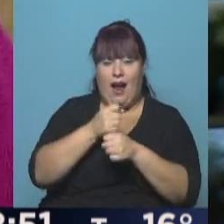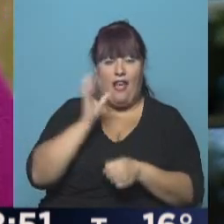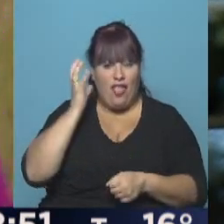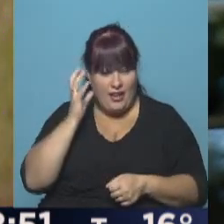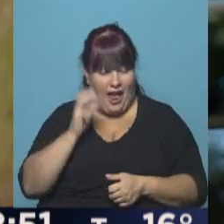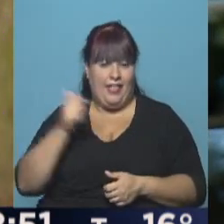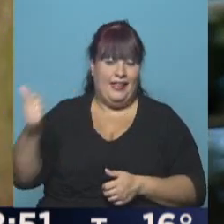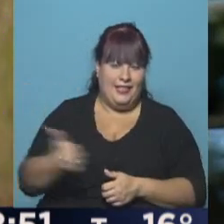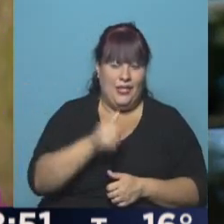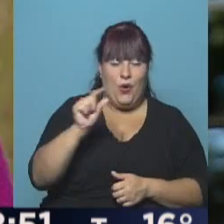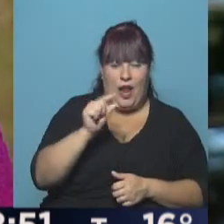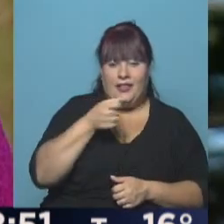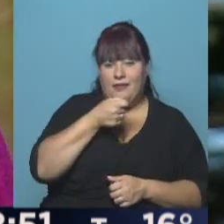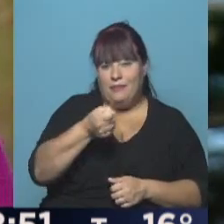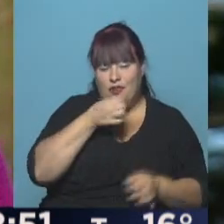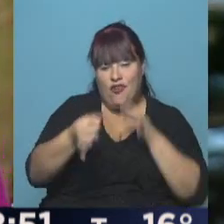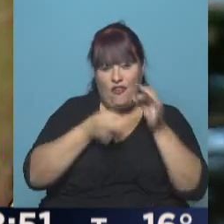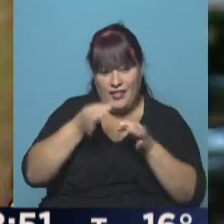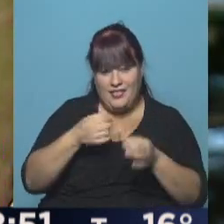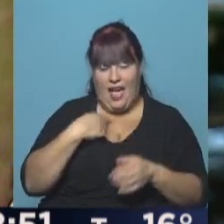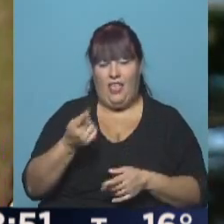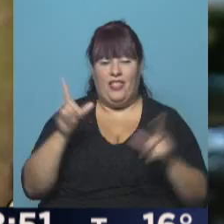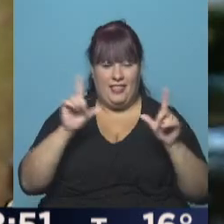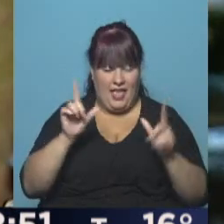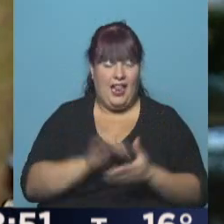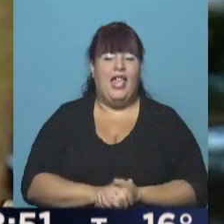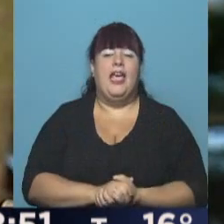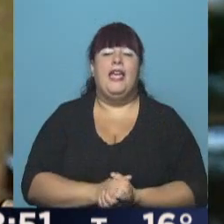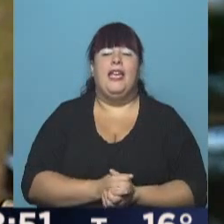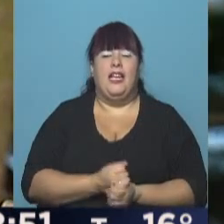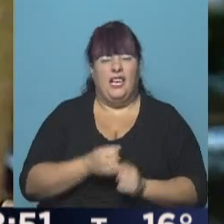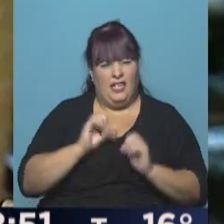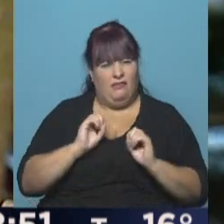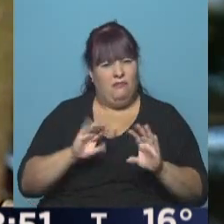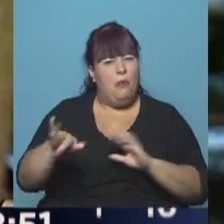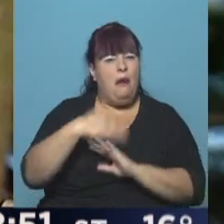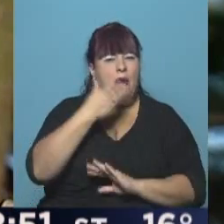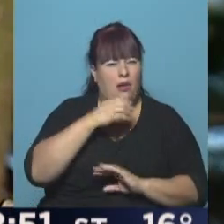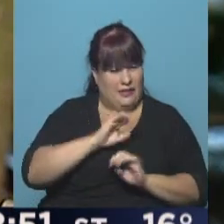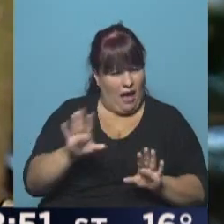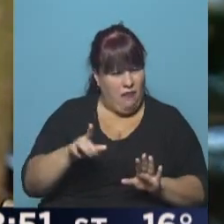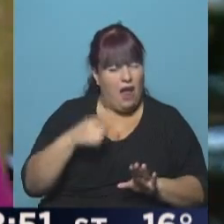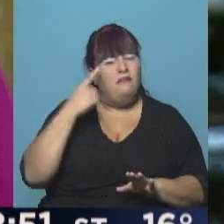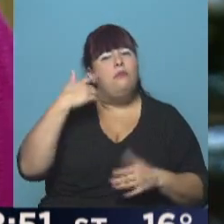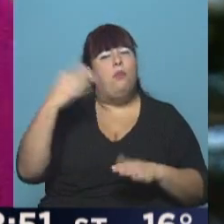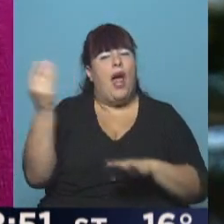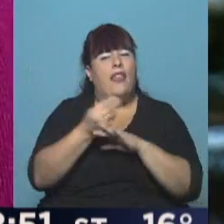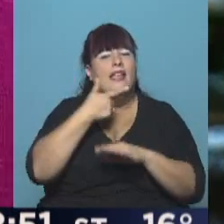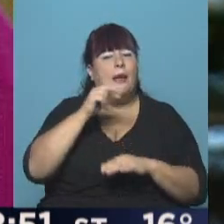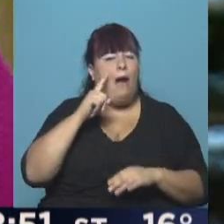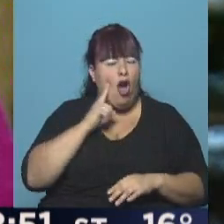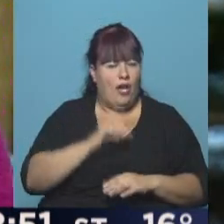radio, saliste acá a tener este contacto con nosotros. ¿Es desprolija la salida de Bausa y la posible llegada de